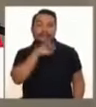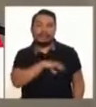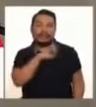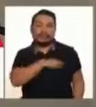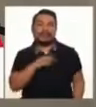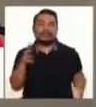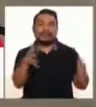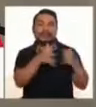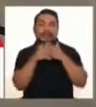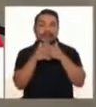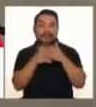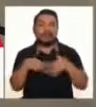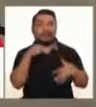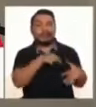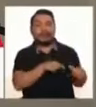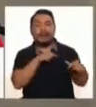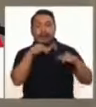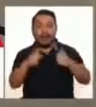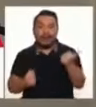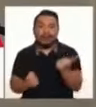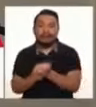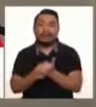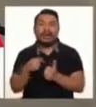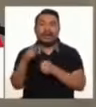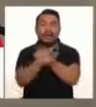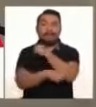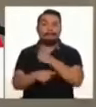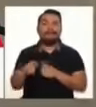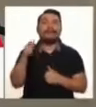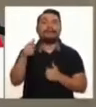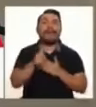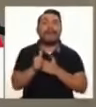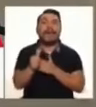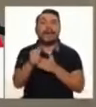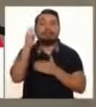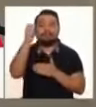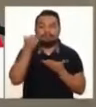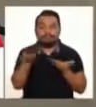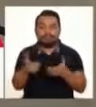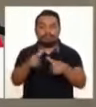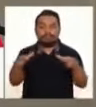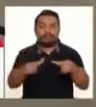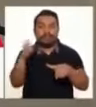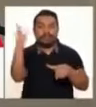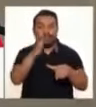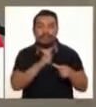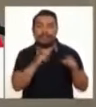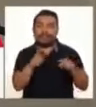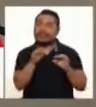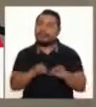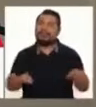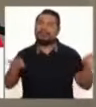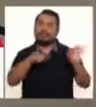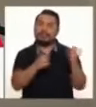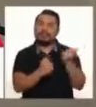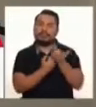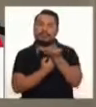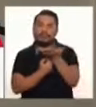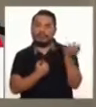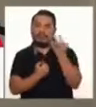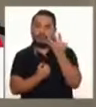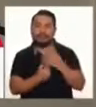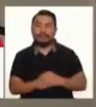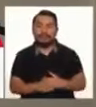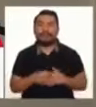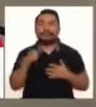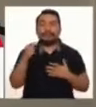y Estados Unidos de América, países garantes del protocolo del Río de Janeiro, fue fundamental. Con su